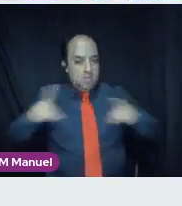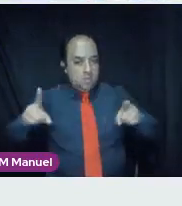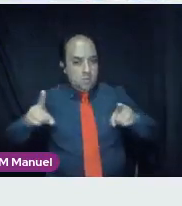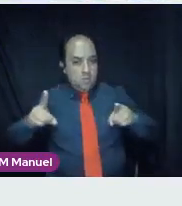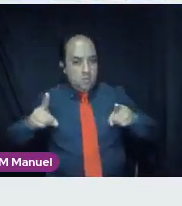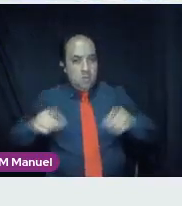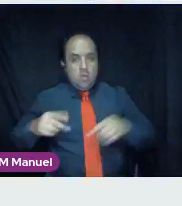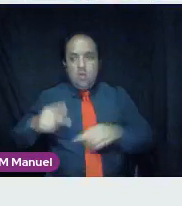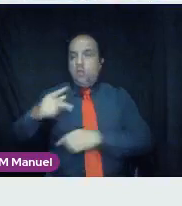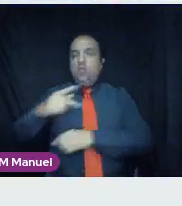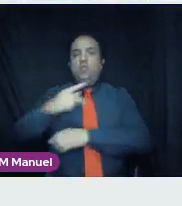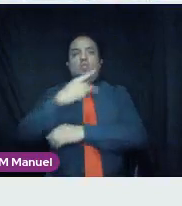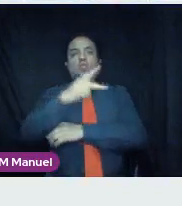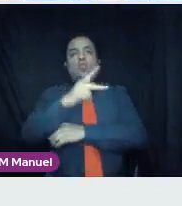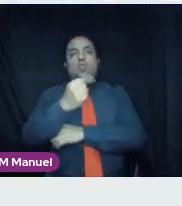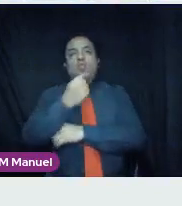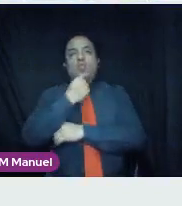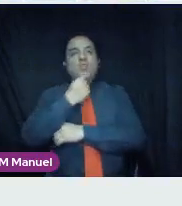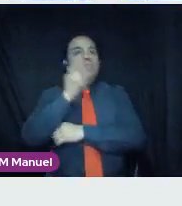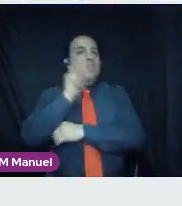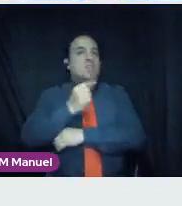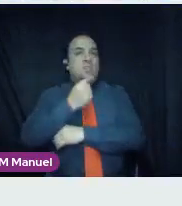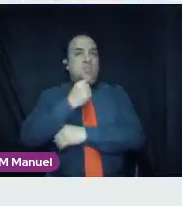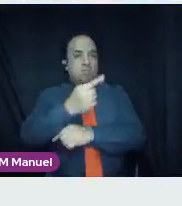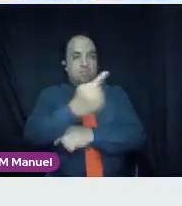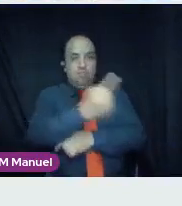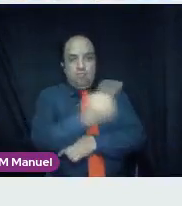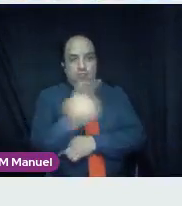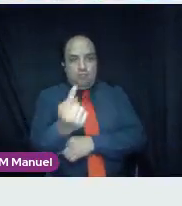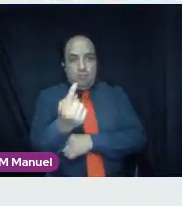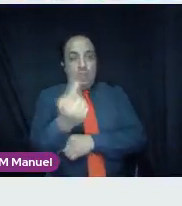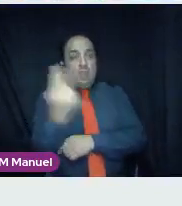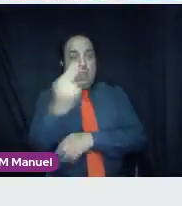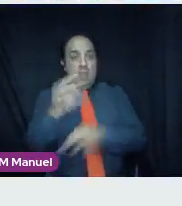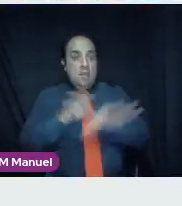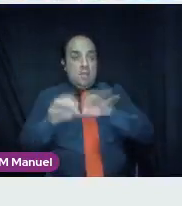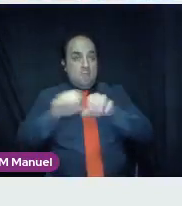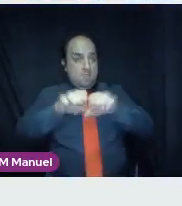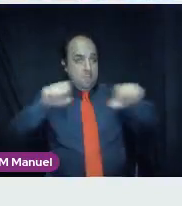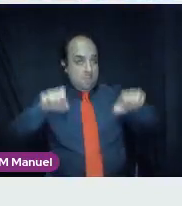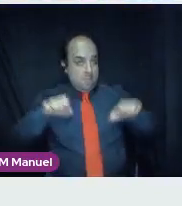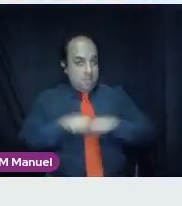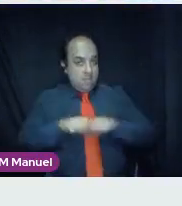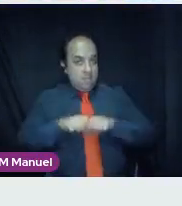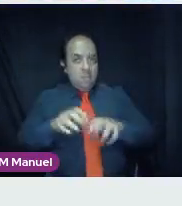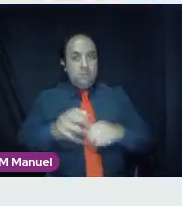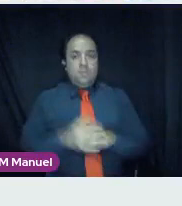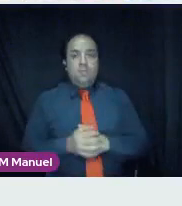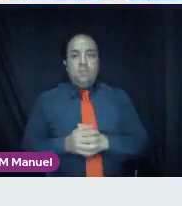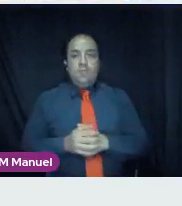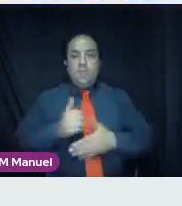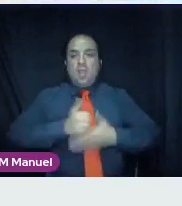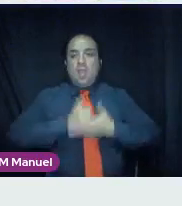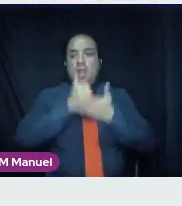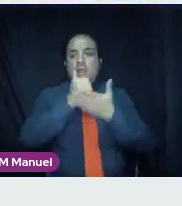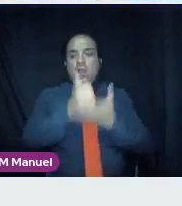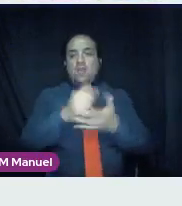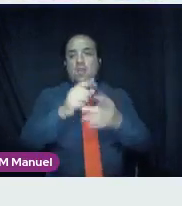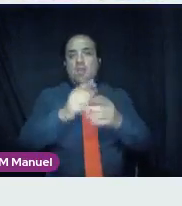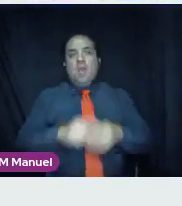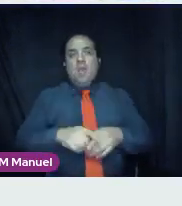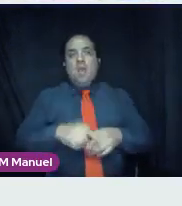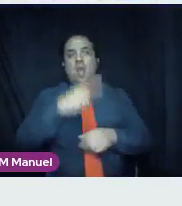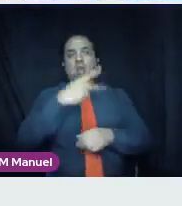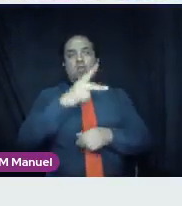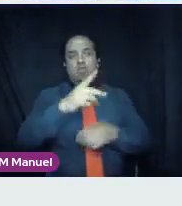las niñas, ¿no? Entonces se necesita un trabajo en equipo que pueda favorecer este desarrollo.